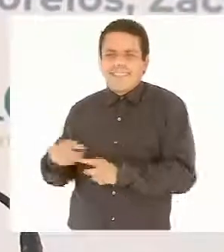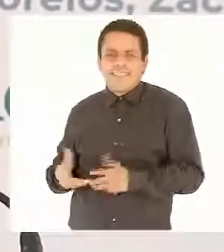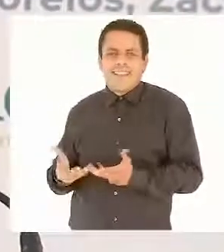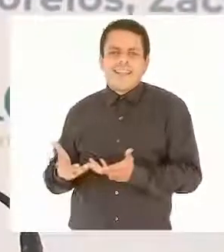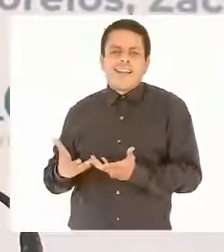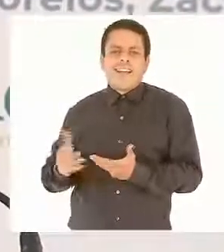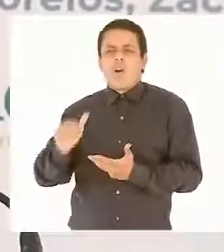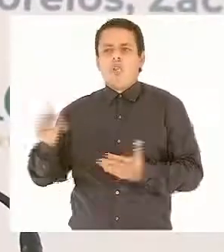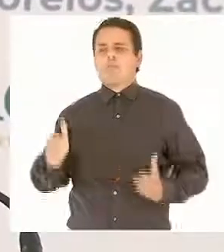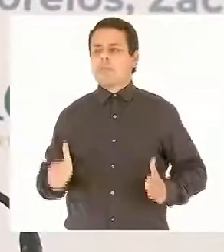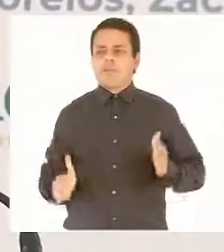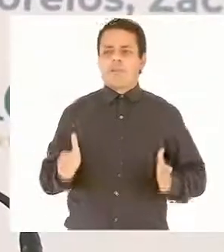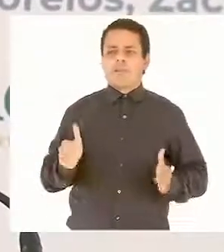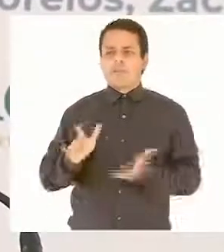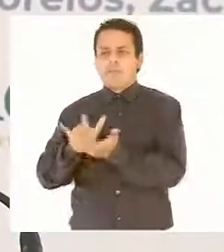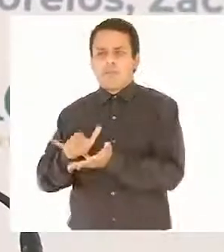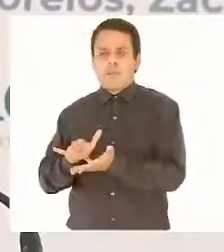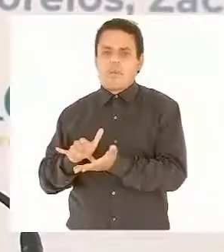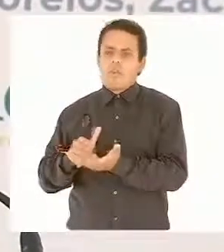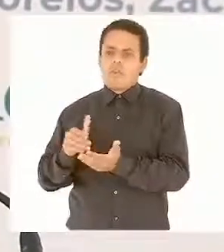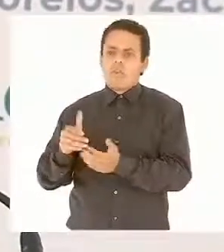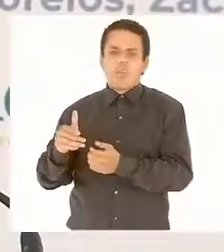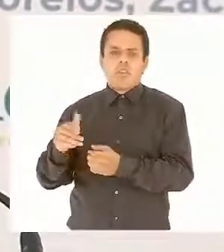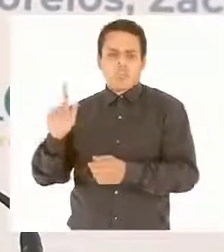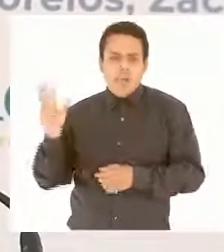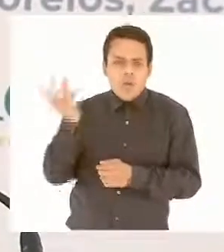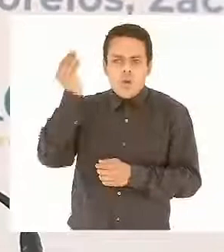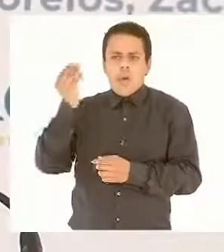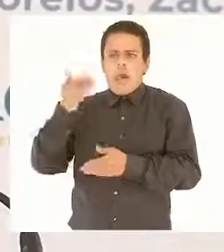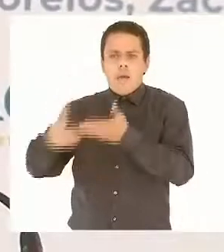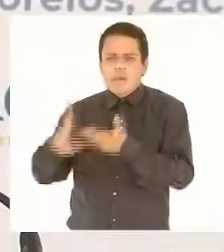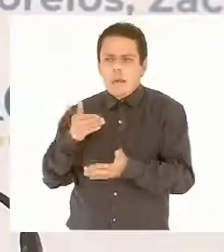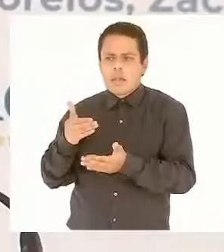la robótica y del avance tecnológico.